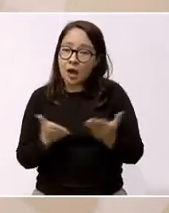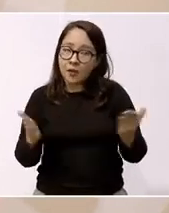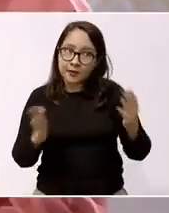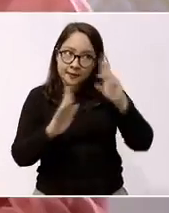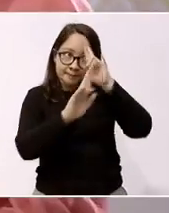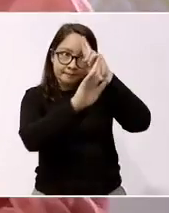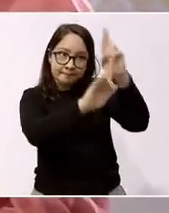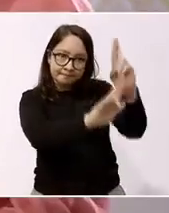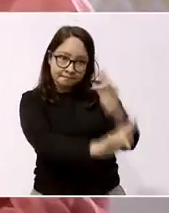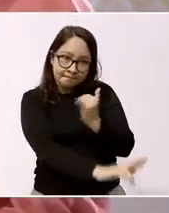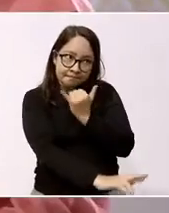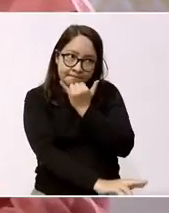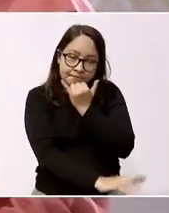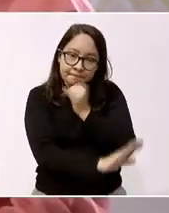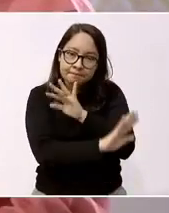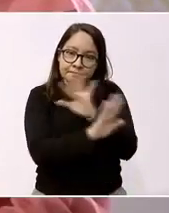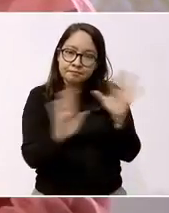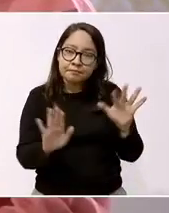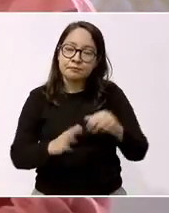respeto,